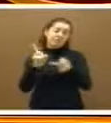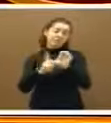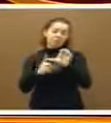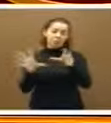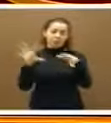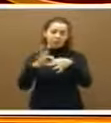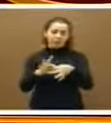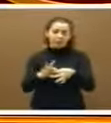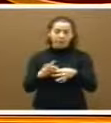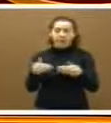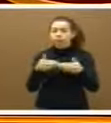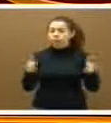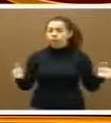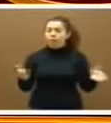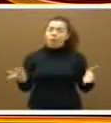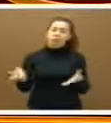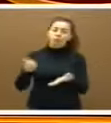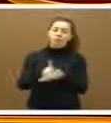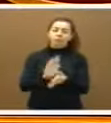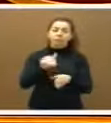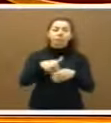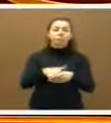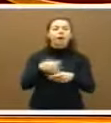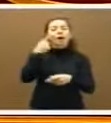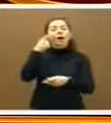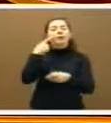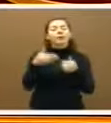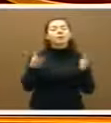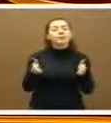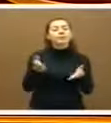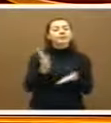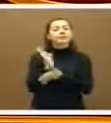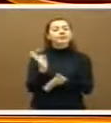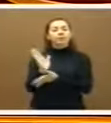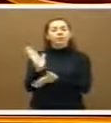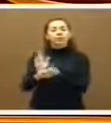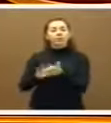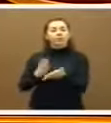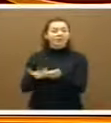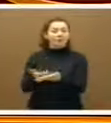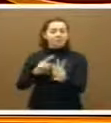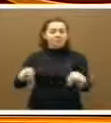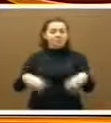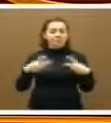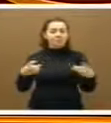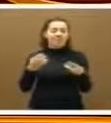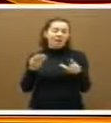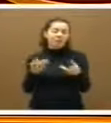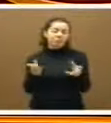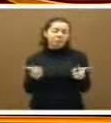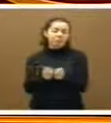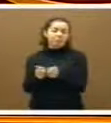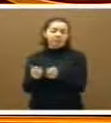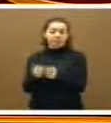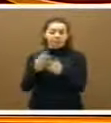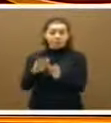Se abre un plazo de presentación de recursos de reconsideración para la inadmisión de enmiendas parciales, que finaliza a las 14